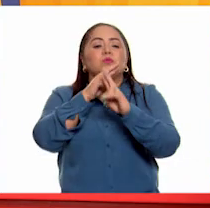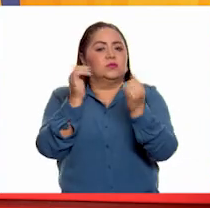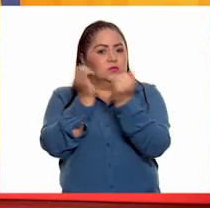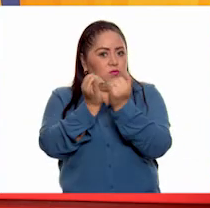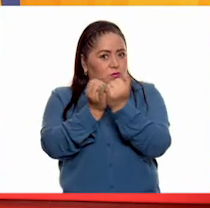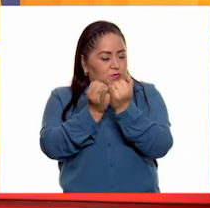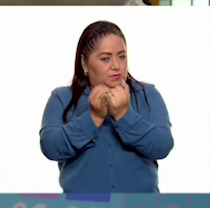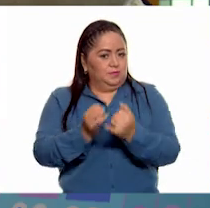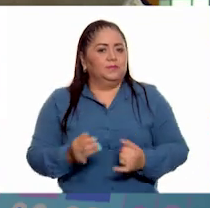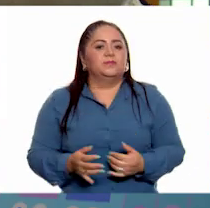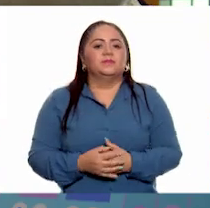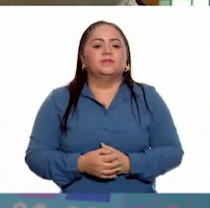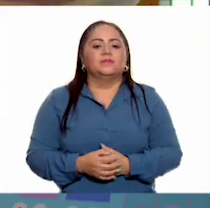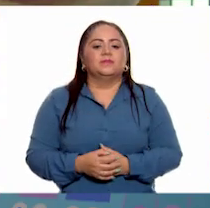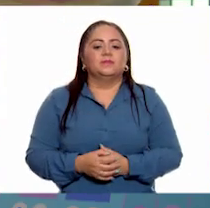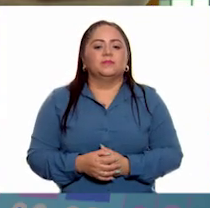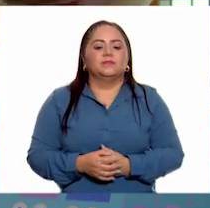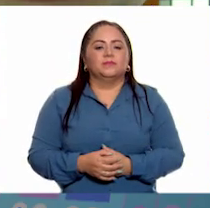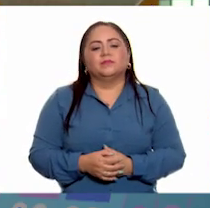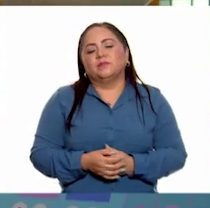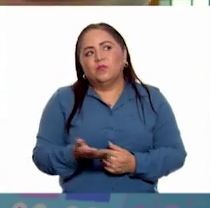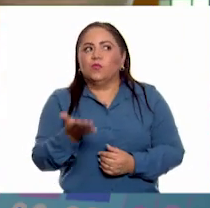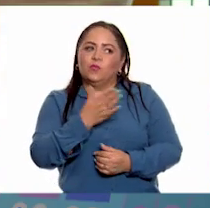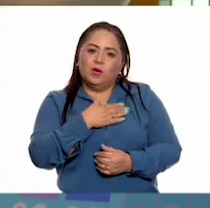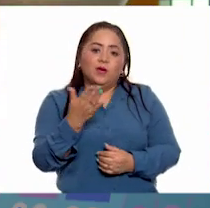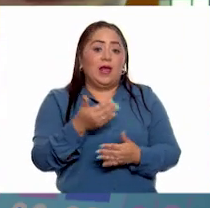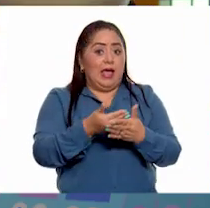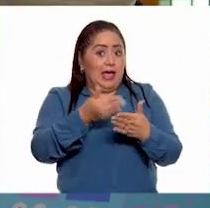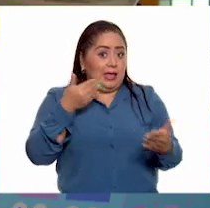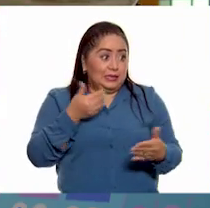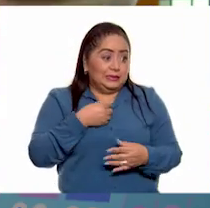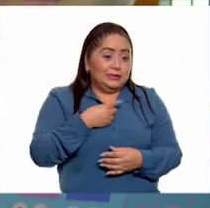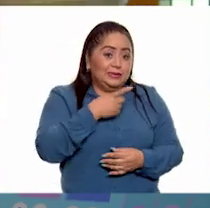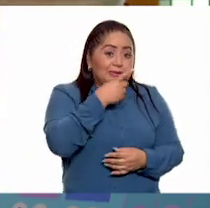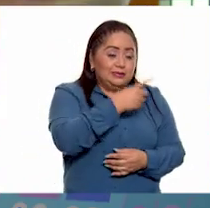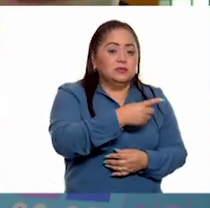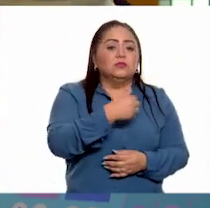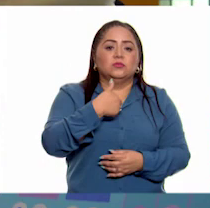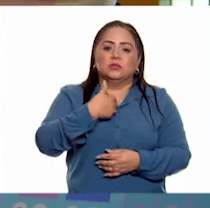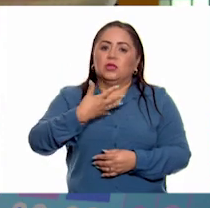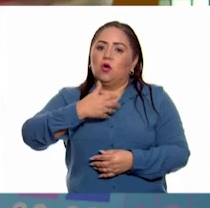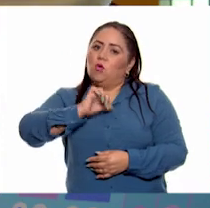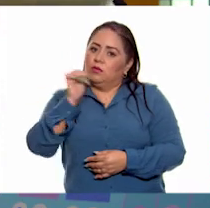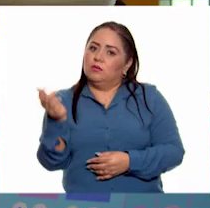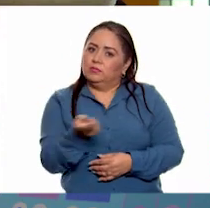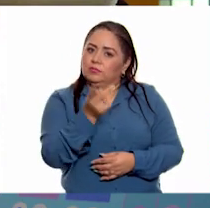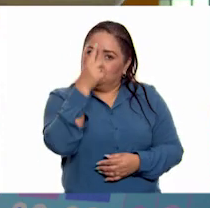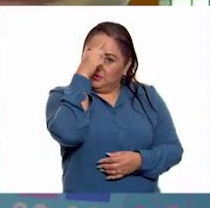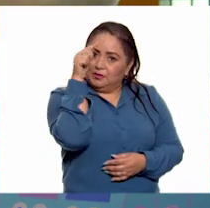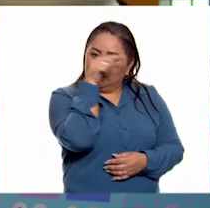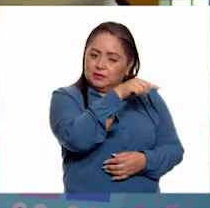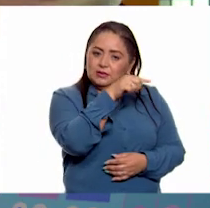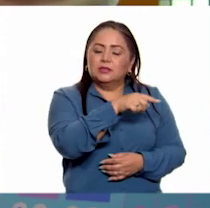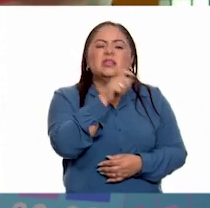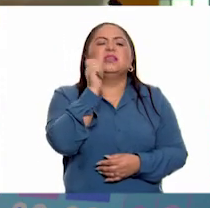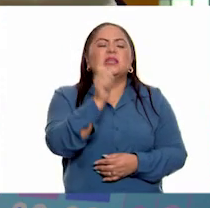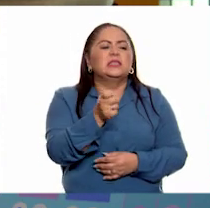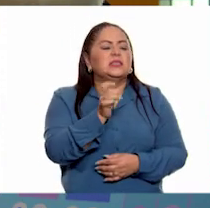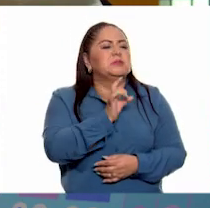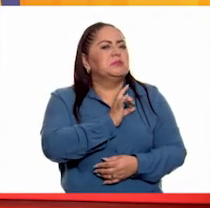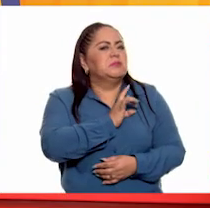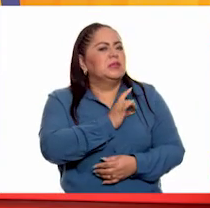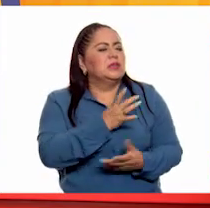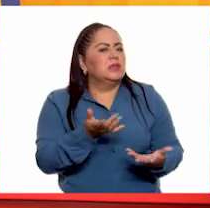también, Staff. Bueno, antes de contestar, tengo otra pregunta para ti, Alan. ¿Ah, sí? ¿Qué es el miedo?